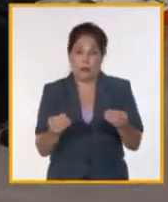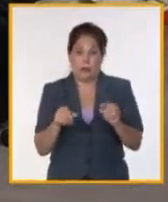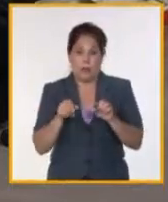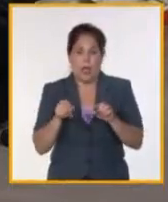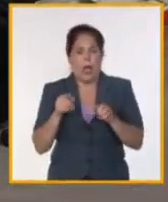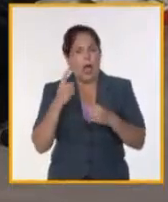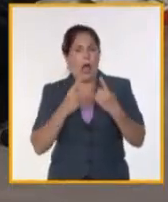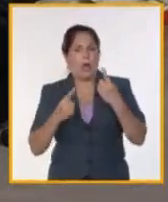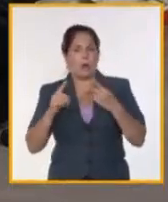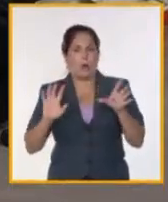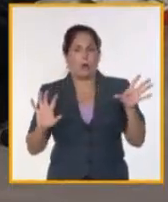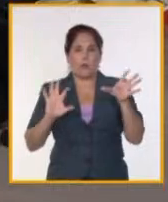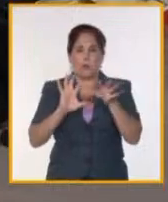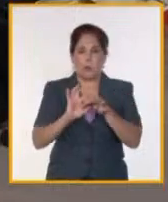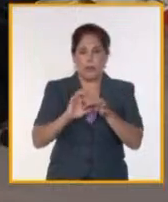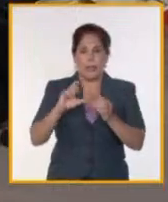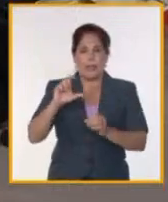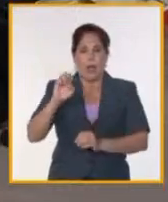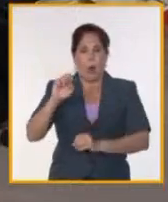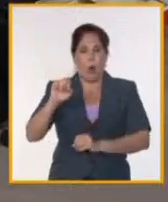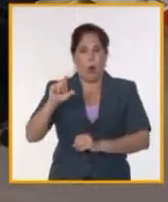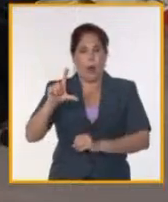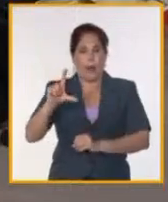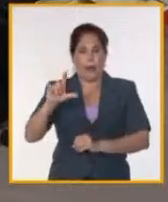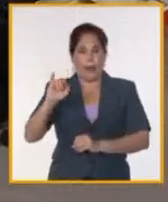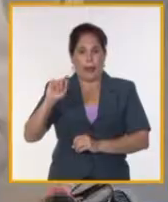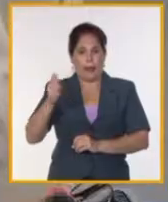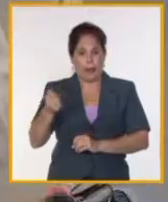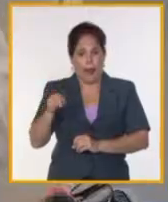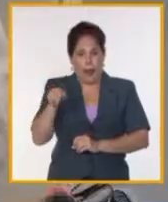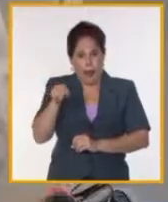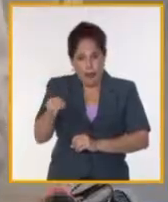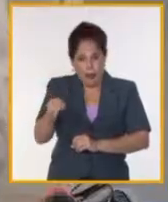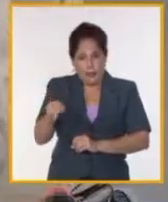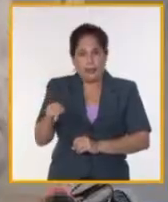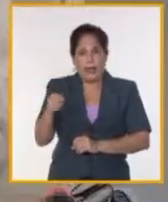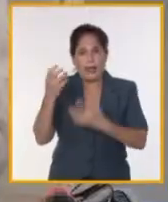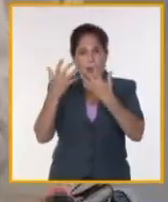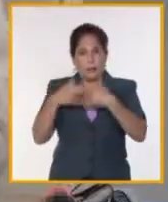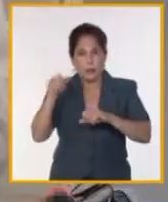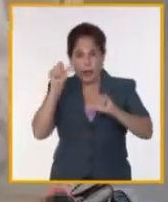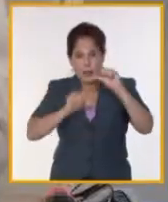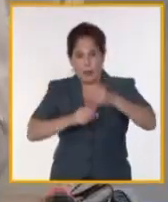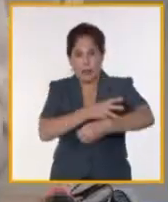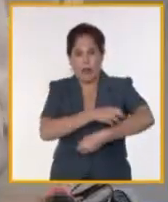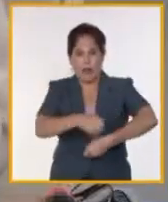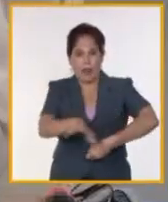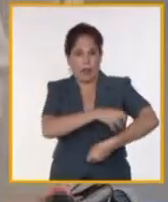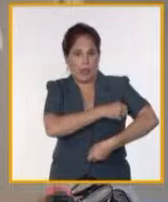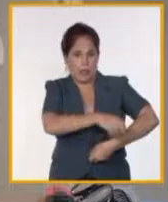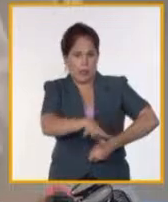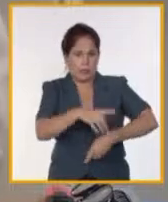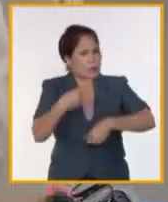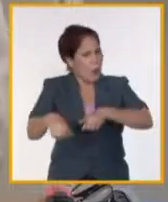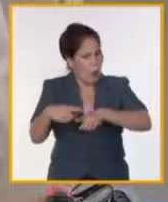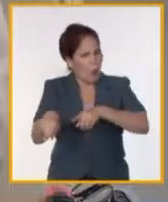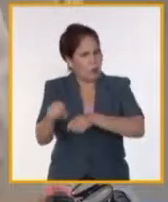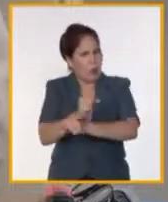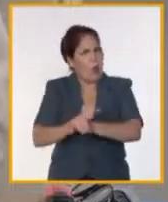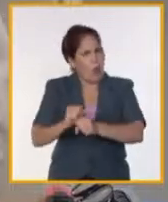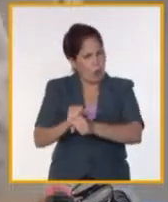de los encadenamientos productivos más importantes que tiene la industria química, la industria de los fertilizantes, así como otros usos que